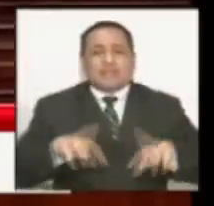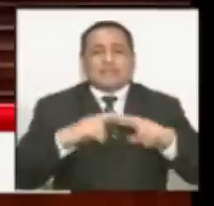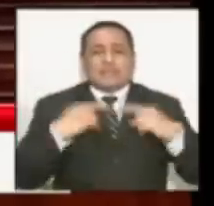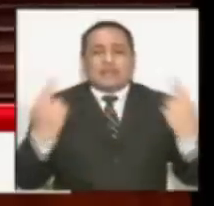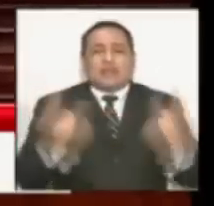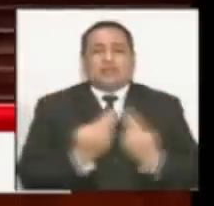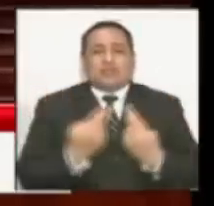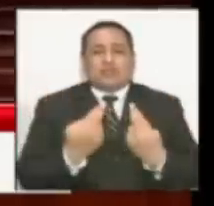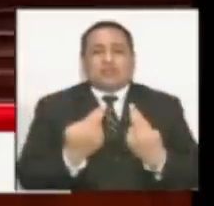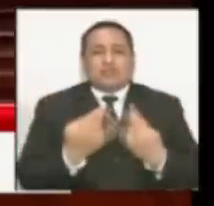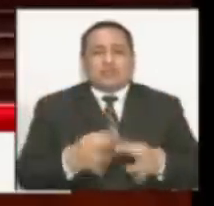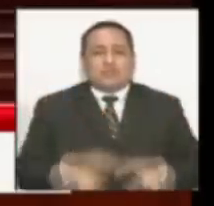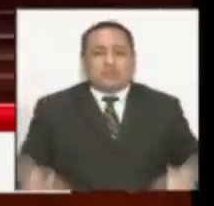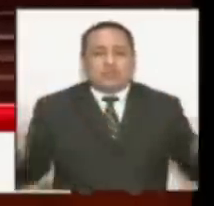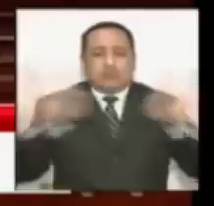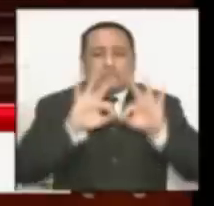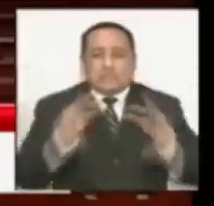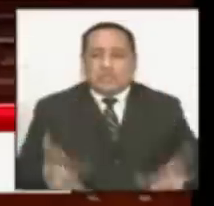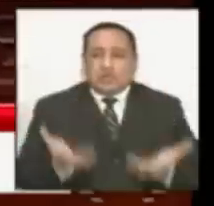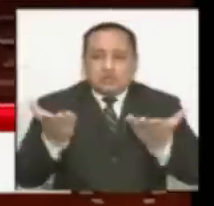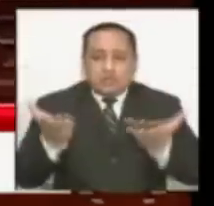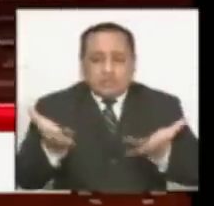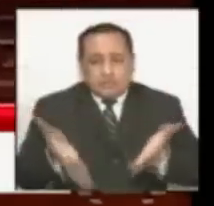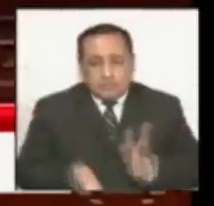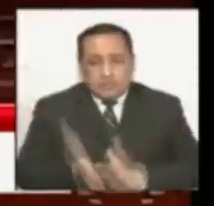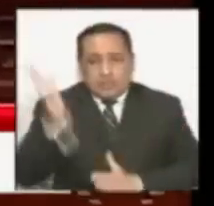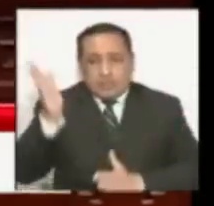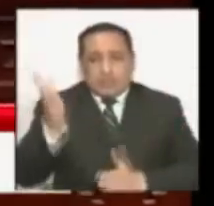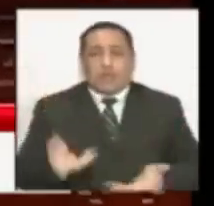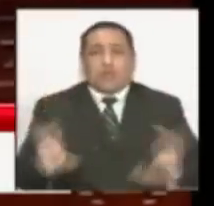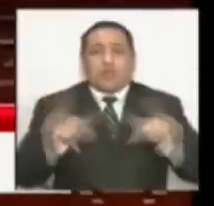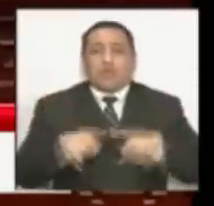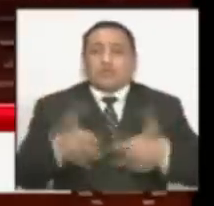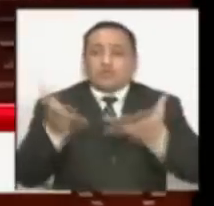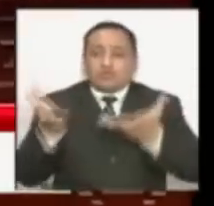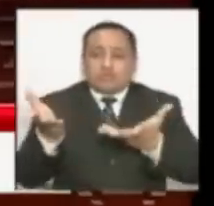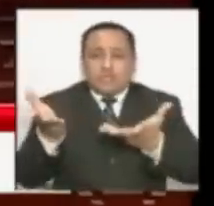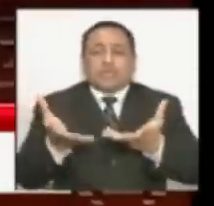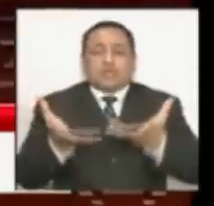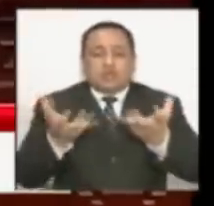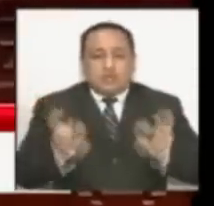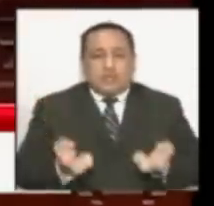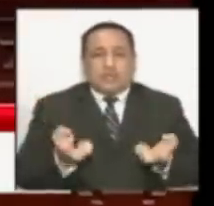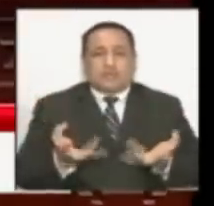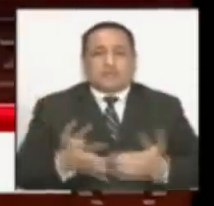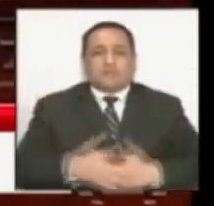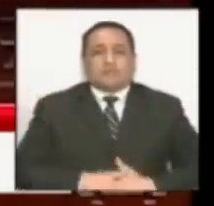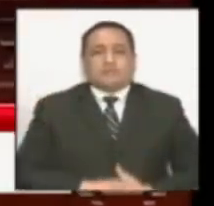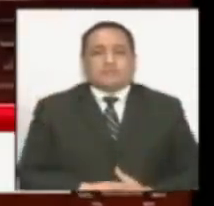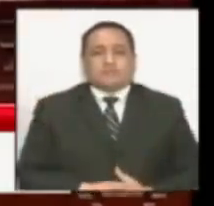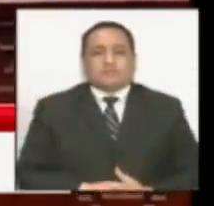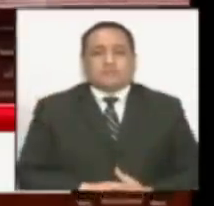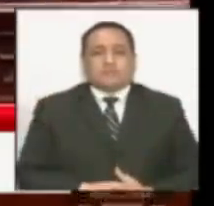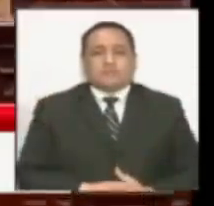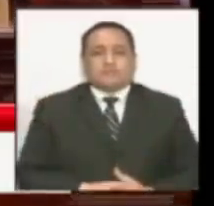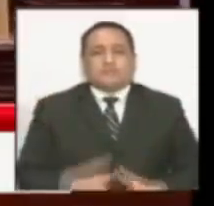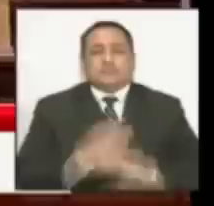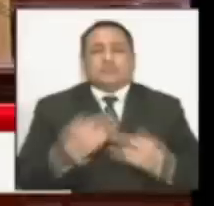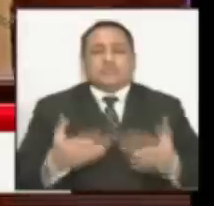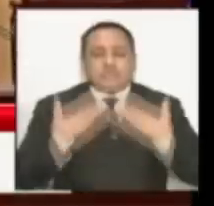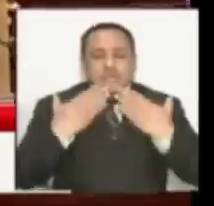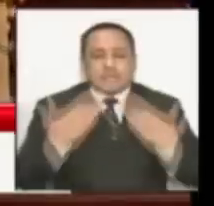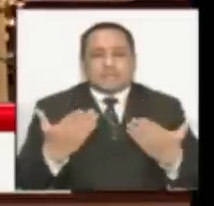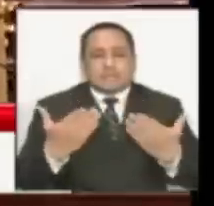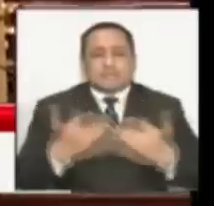sesión solemne y lo invita a retirarse cuando usted así lo considere oportuno. Muchas gracias,